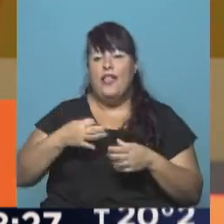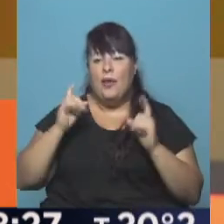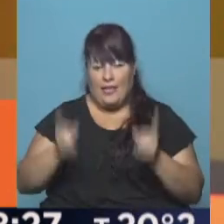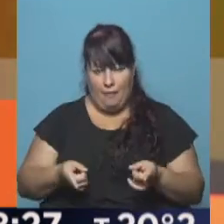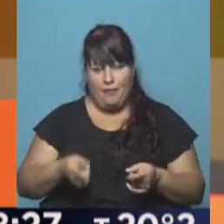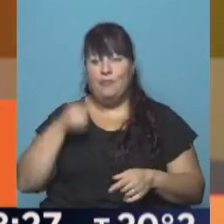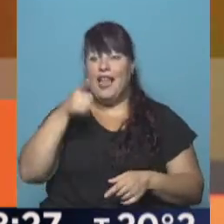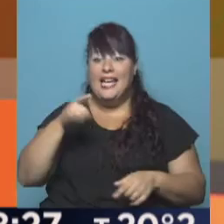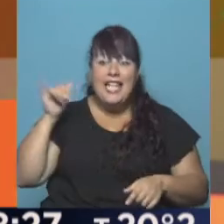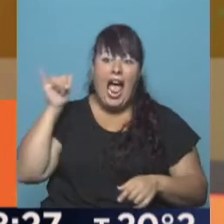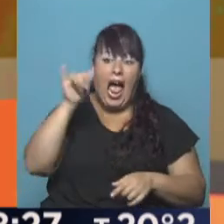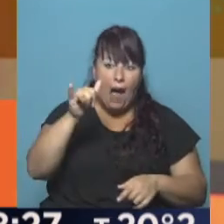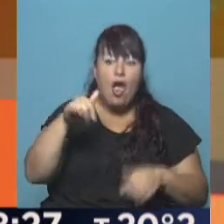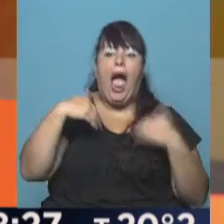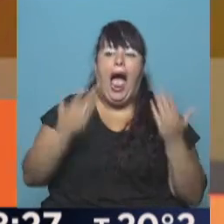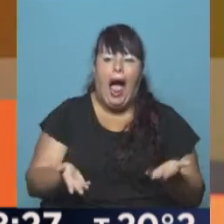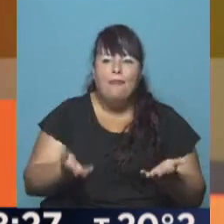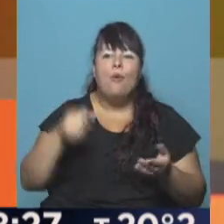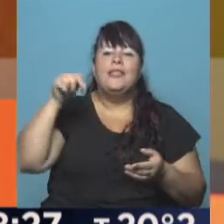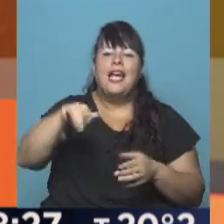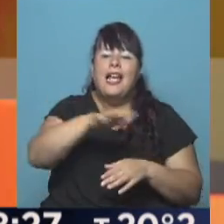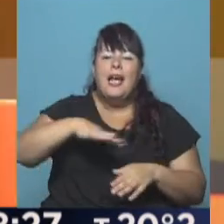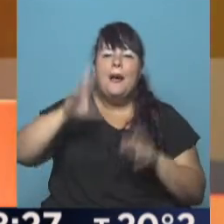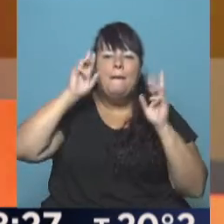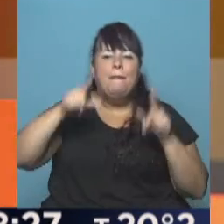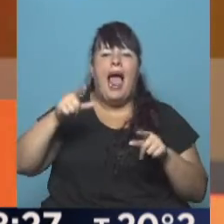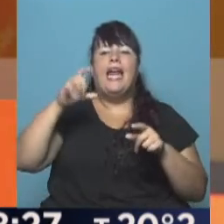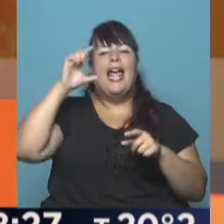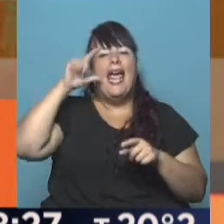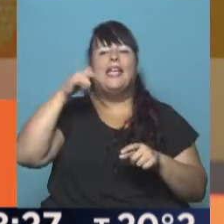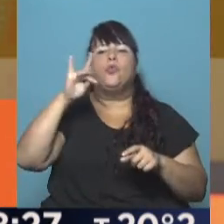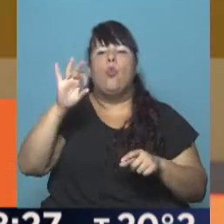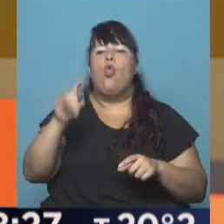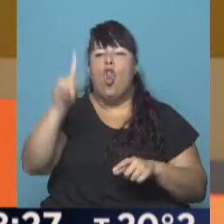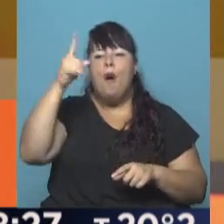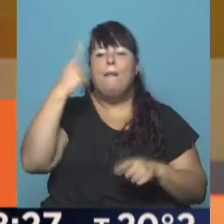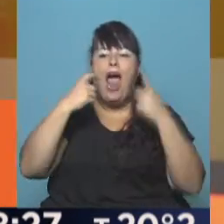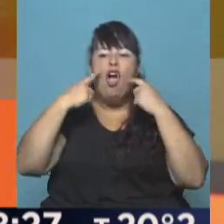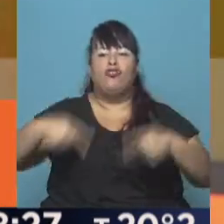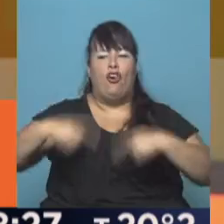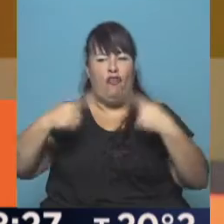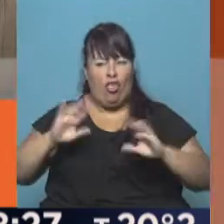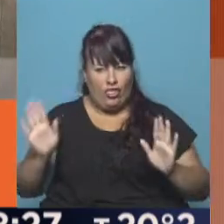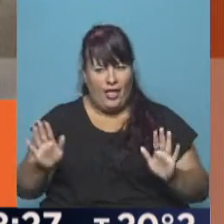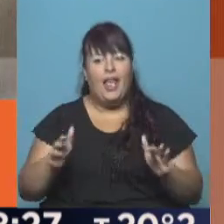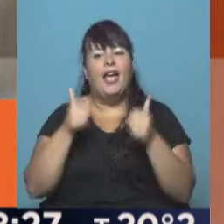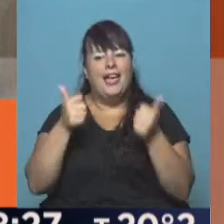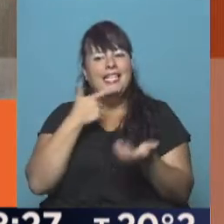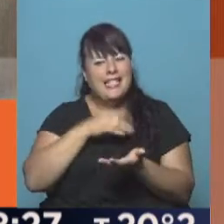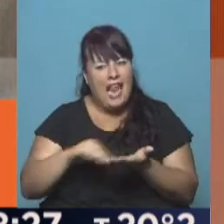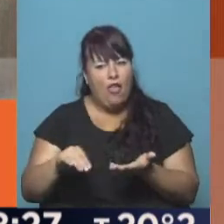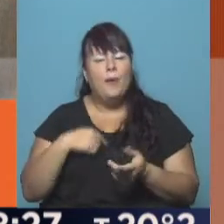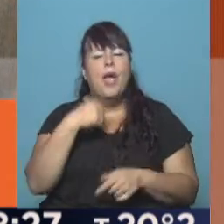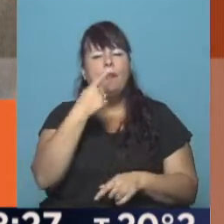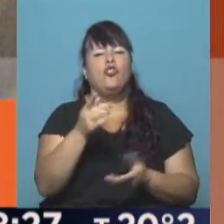y esos aviones serán usados en el plan escudo norte luego para el control de la frontera muy bien el senador a él le